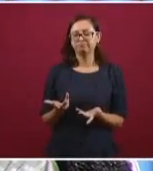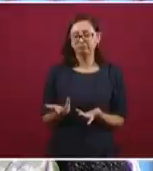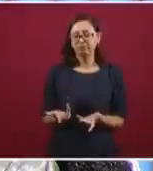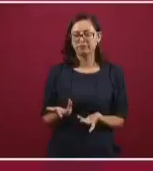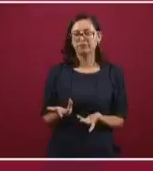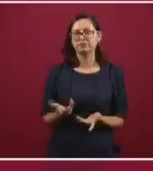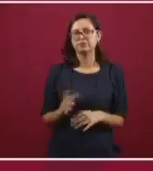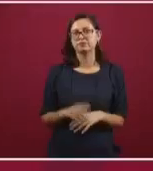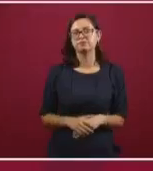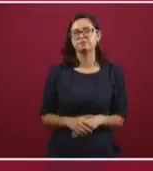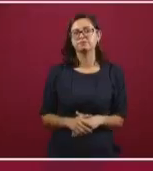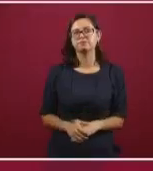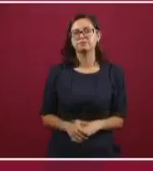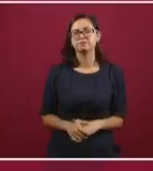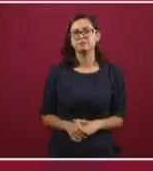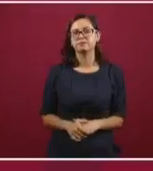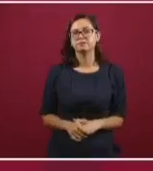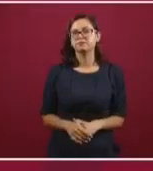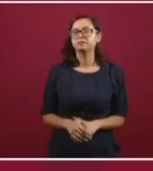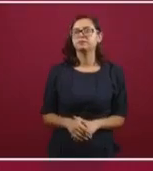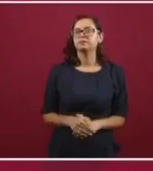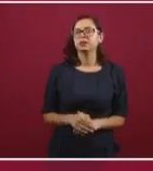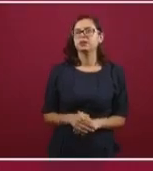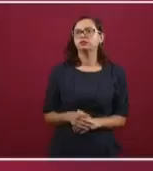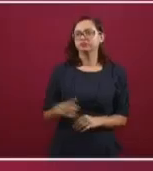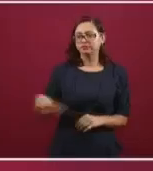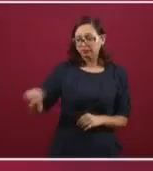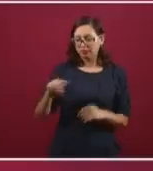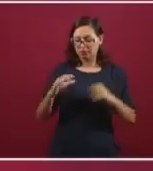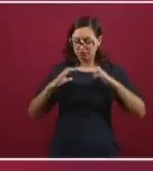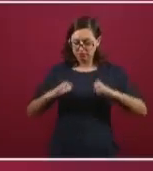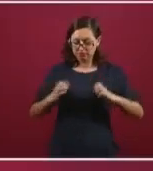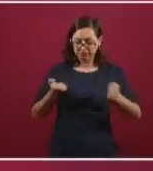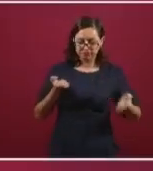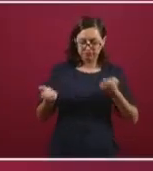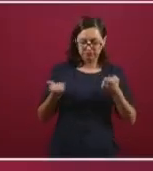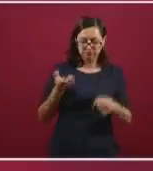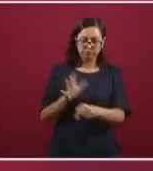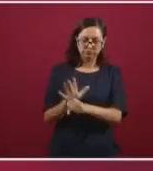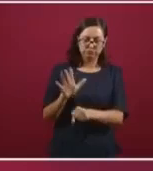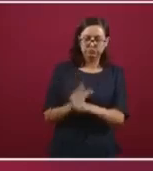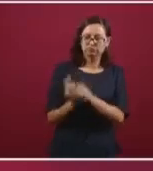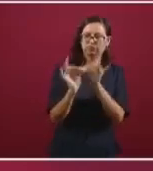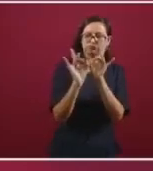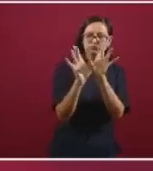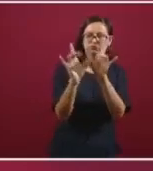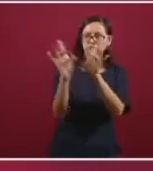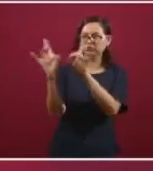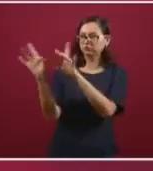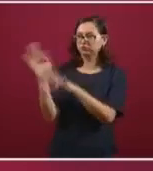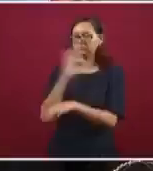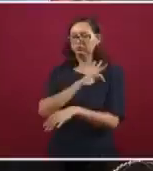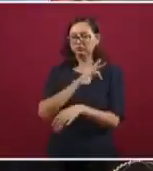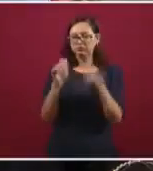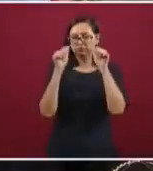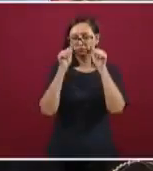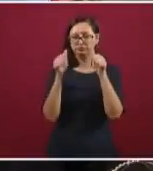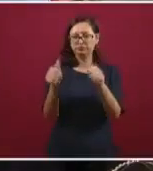para que tengan la capacidad física de atender todas las situaciones que se les presenten.